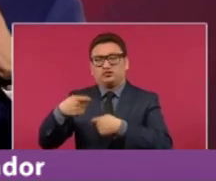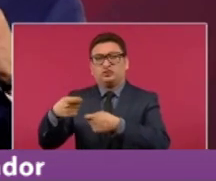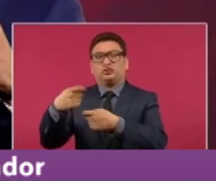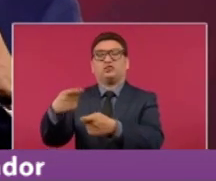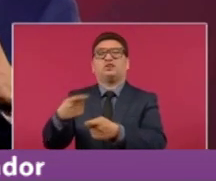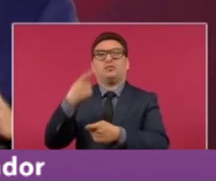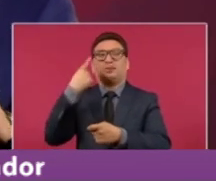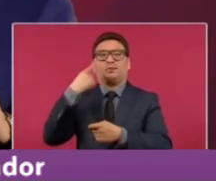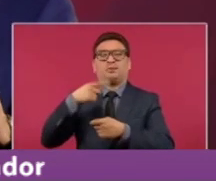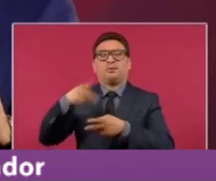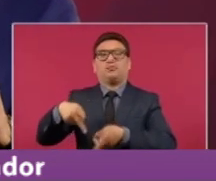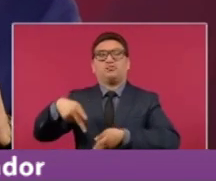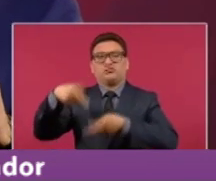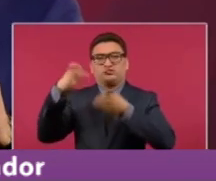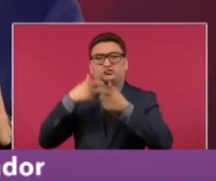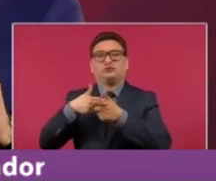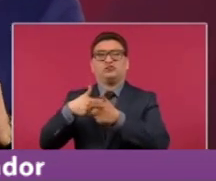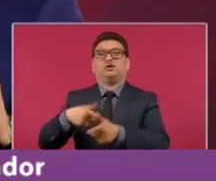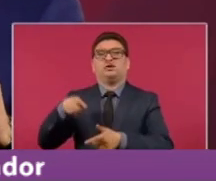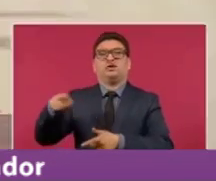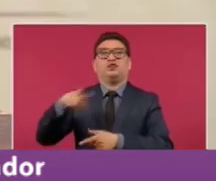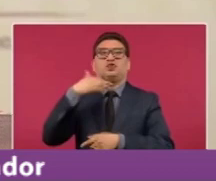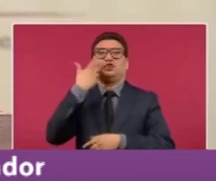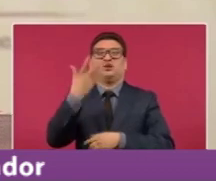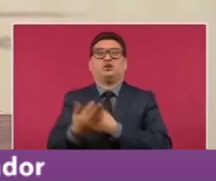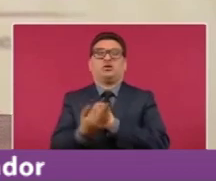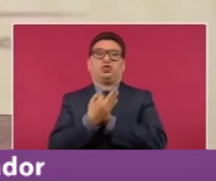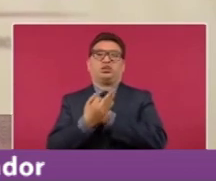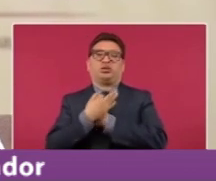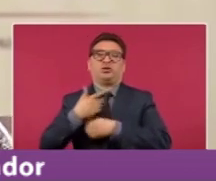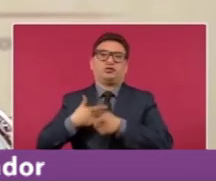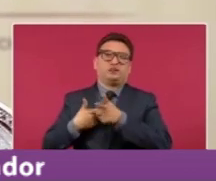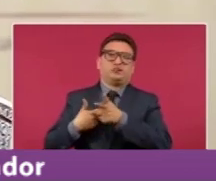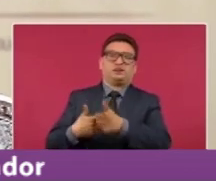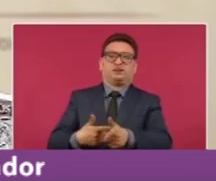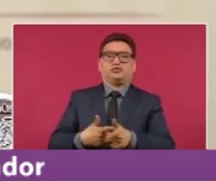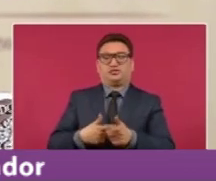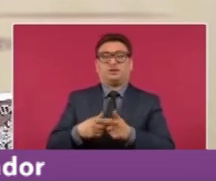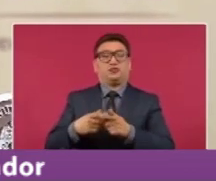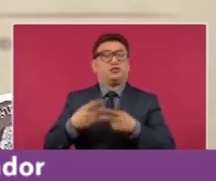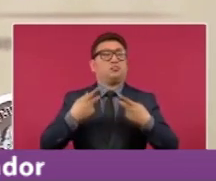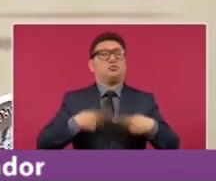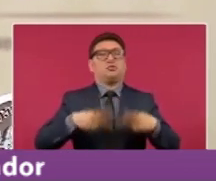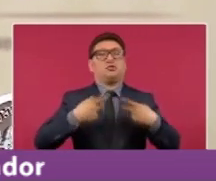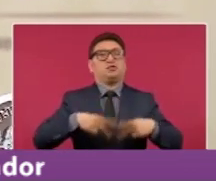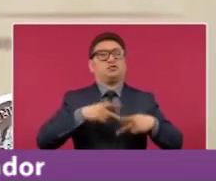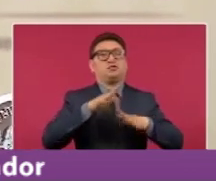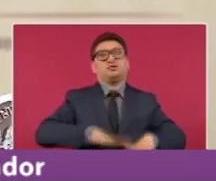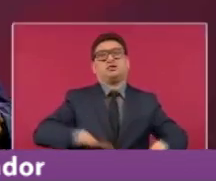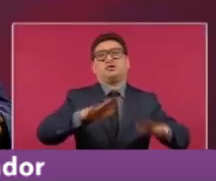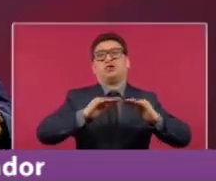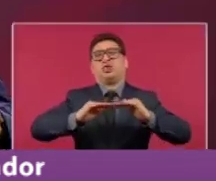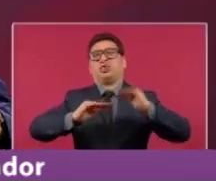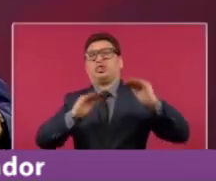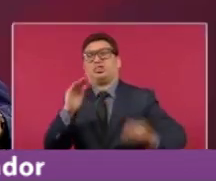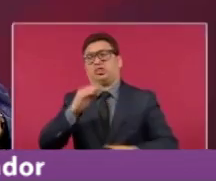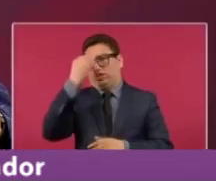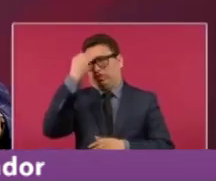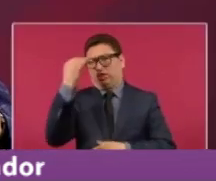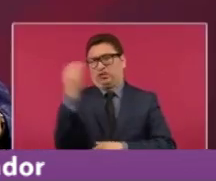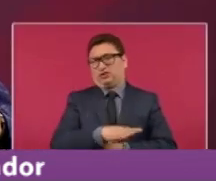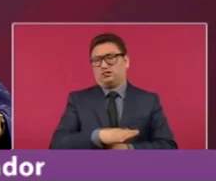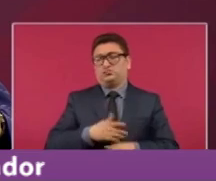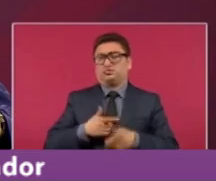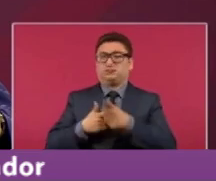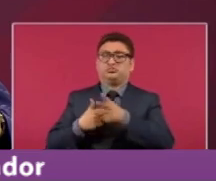para que funcione con energía renovable, lo que ayuda a reducir aún más el impacto ambiental general de la propiedad de un vehículo eléctrico.